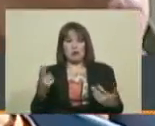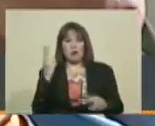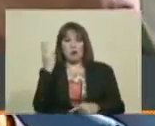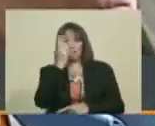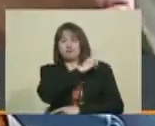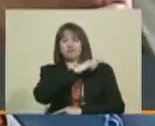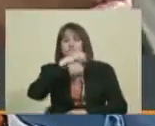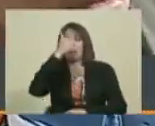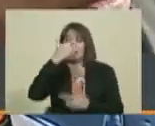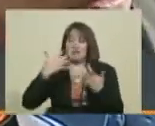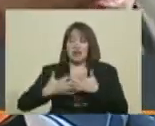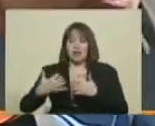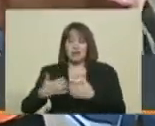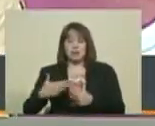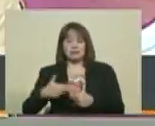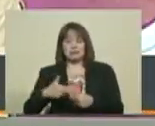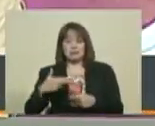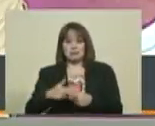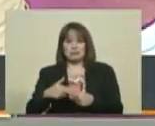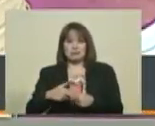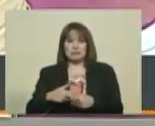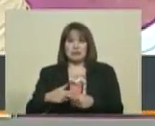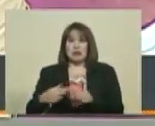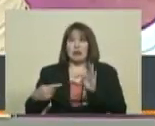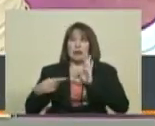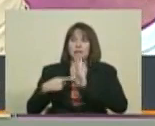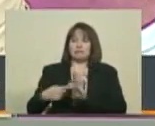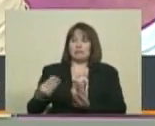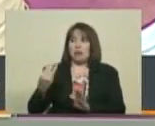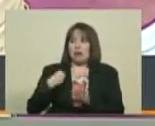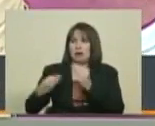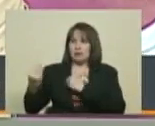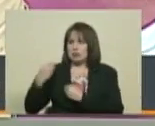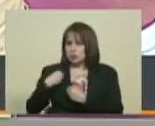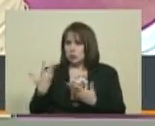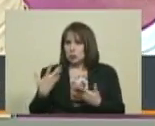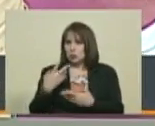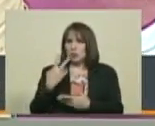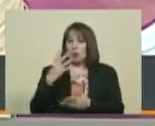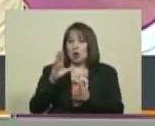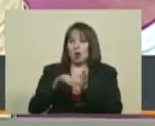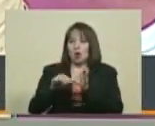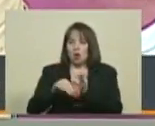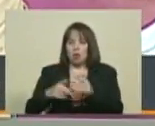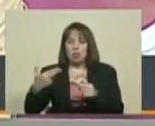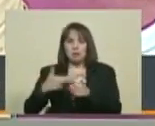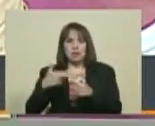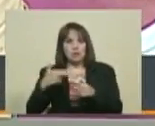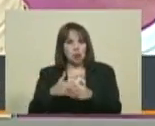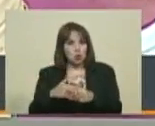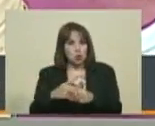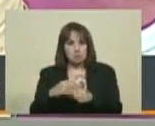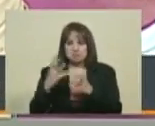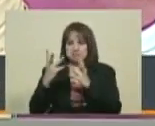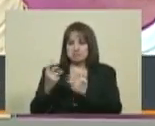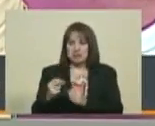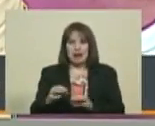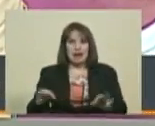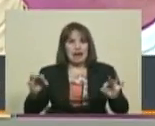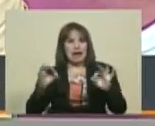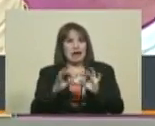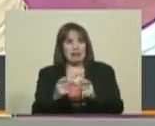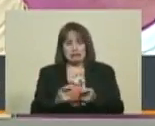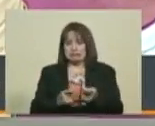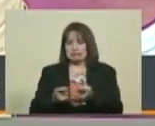una señal por aquí en la faja petrolífera del Orinoco, doble fondo, robo de petróleo, no contabilización, manejo